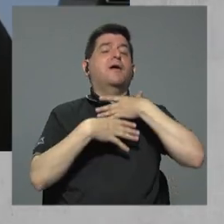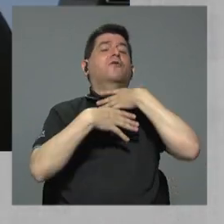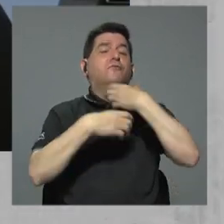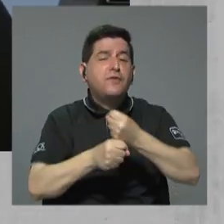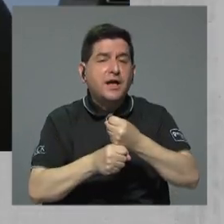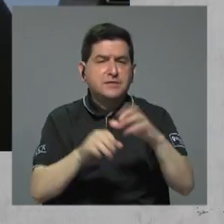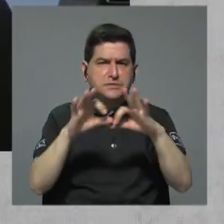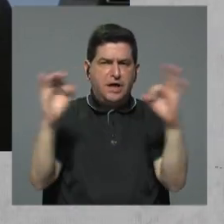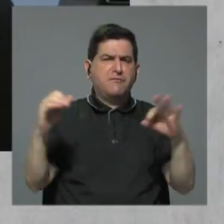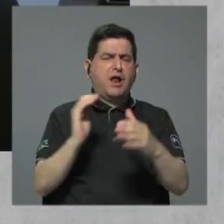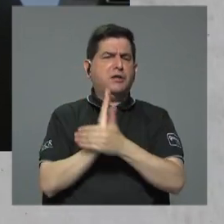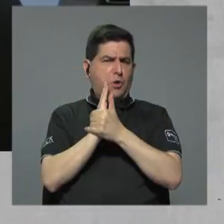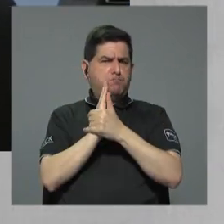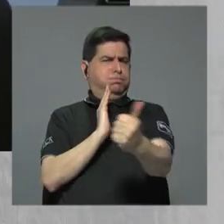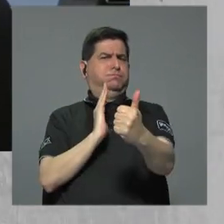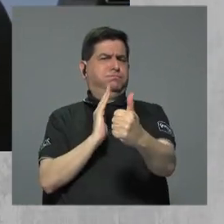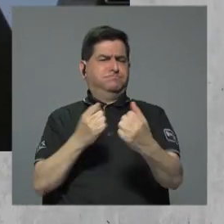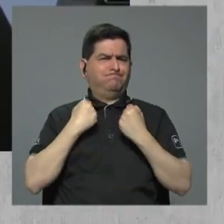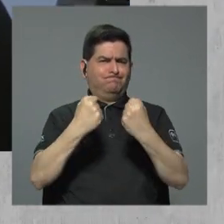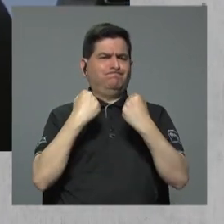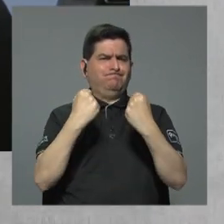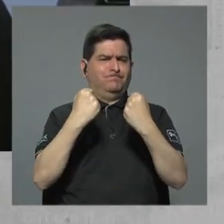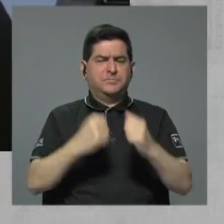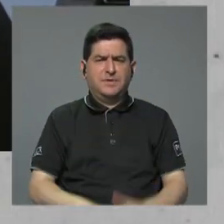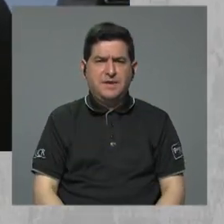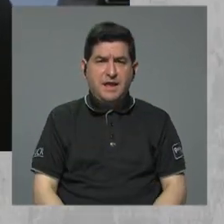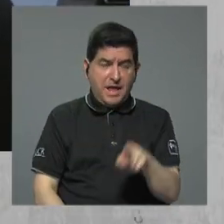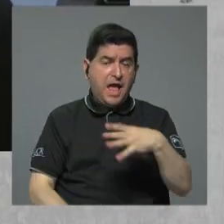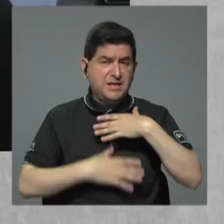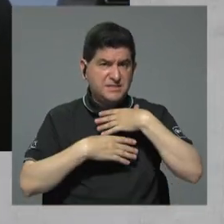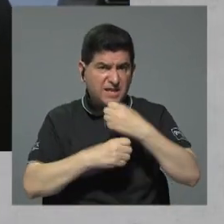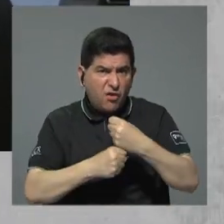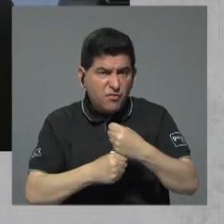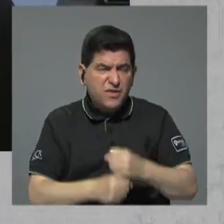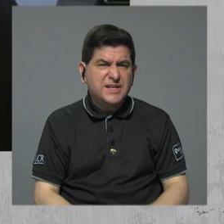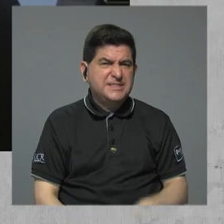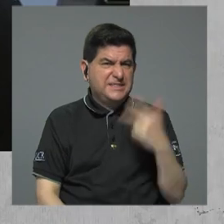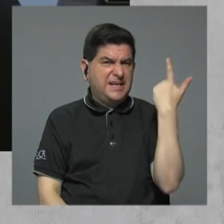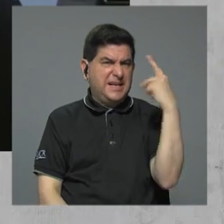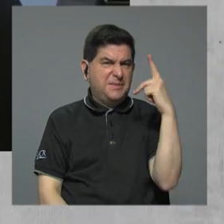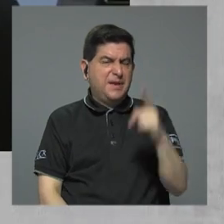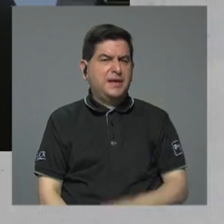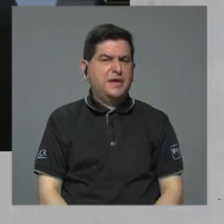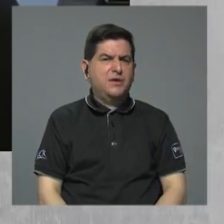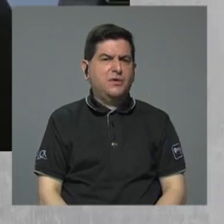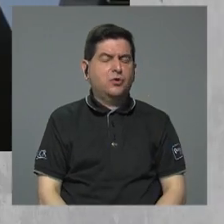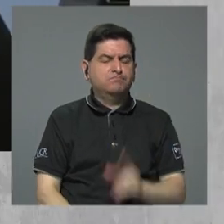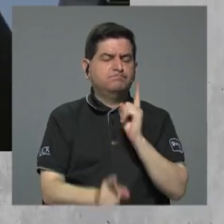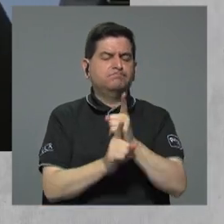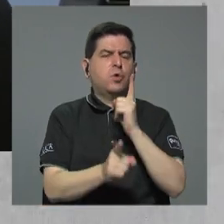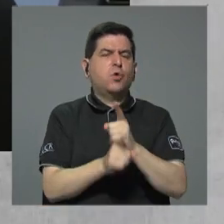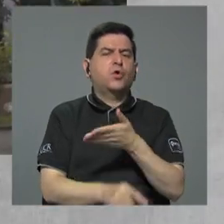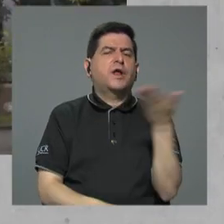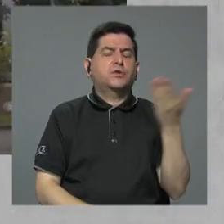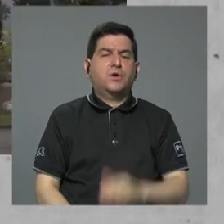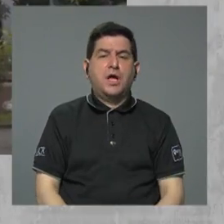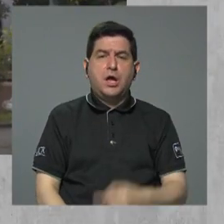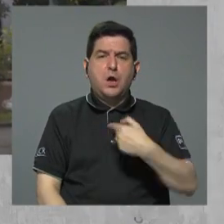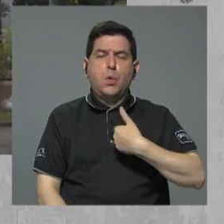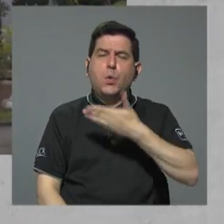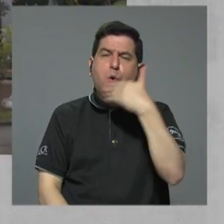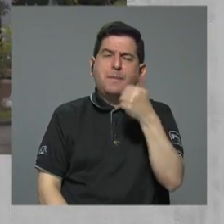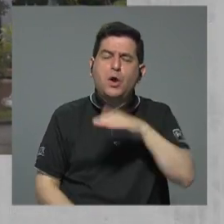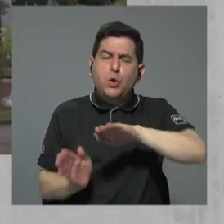Una frase muy potente, muy, muy fuerte, y que si esta confianza se ponía en riesgo, lo correcto era hacerse a